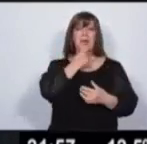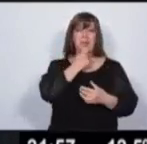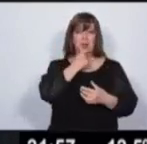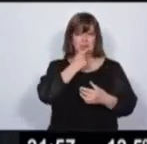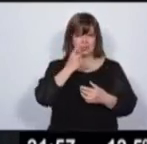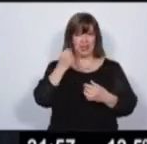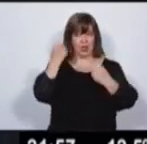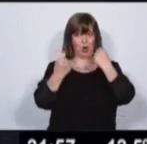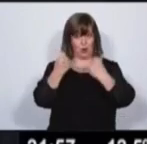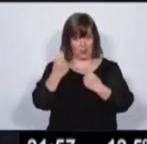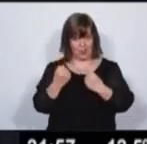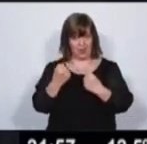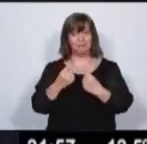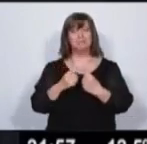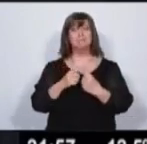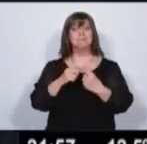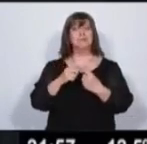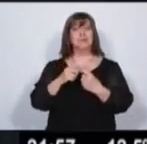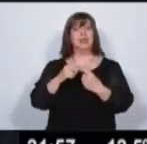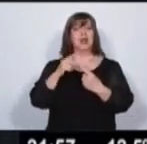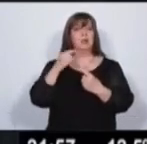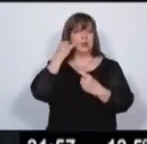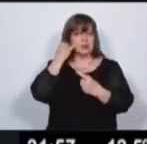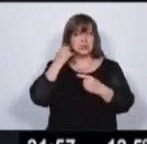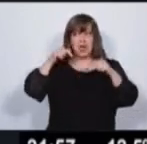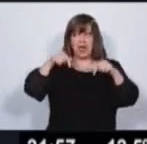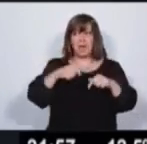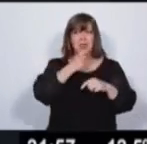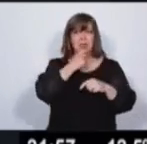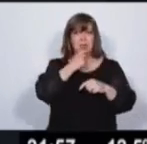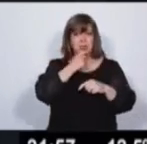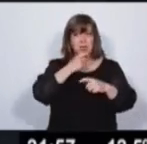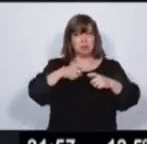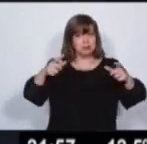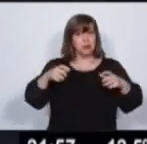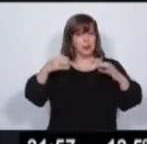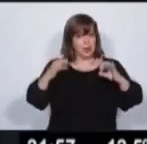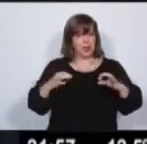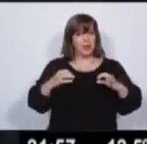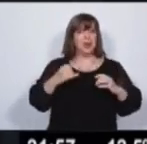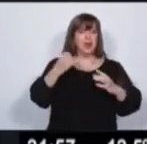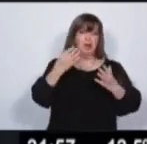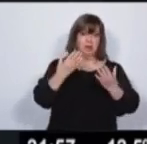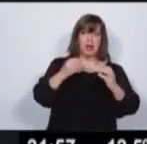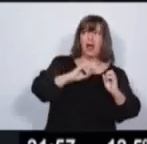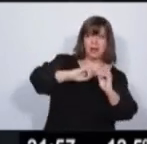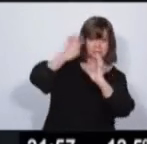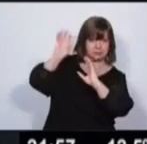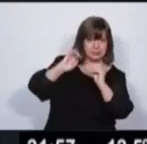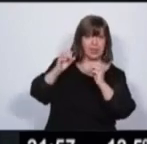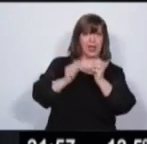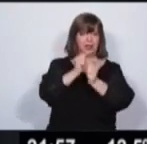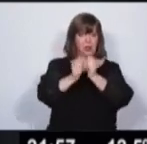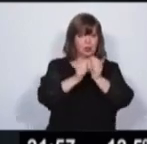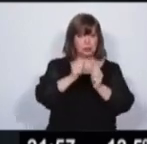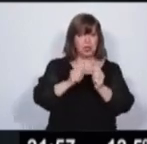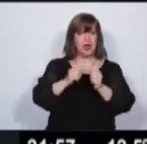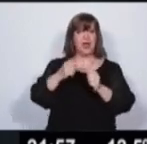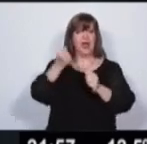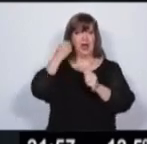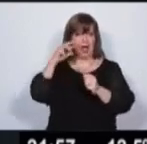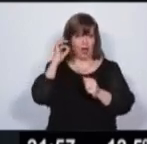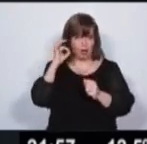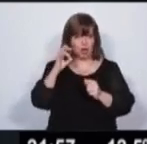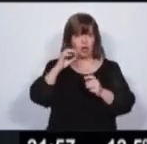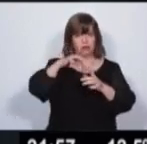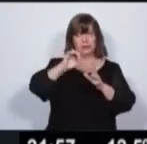por lo que tenemos por lo que ya tenemos podemos exportar mucho más en la agroindustria podemos hacer mucho mejor turismo